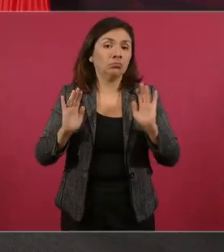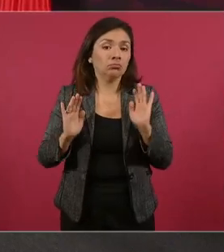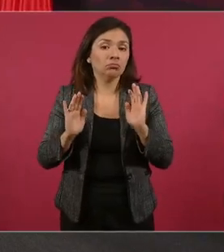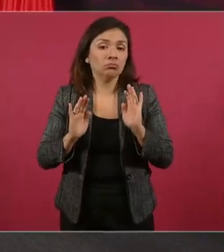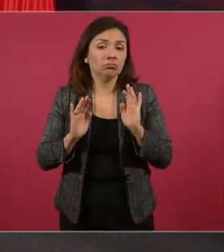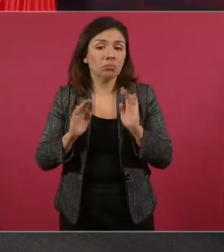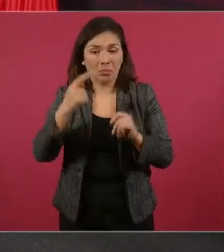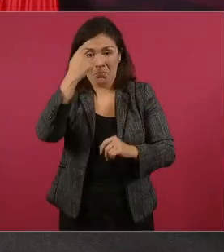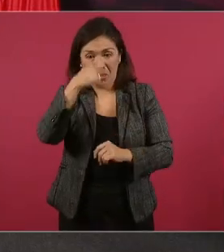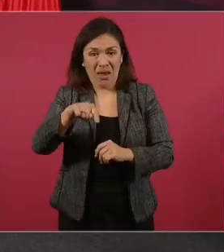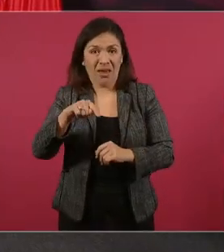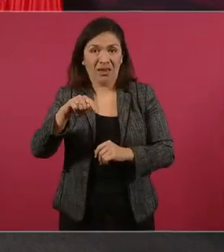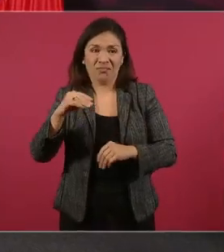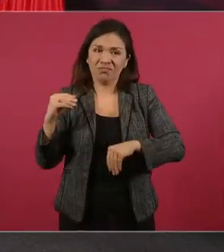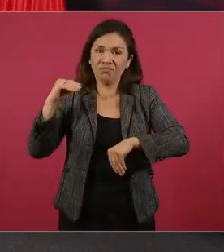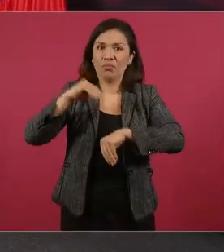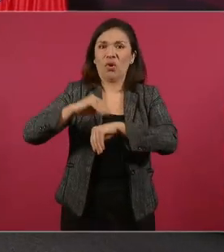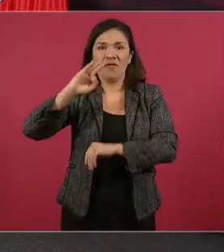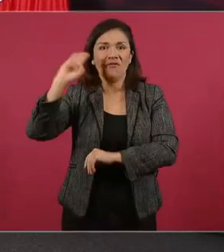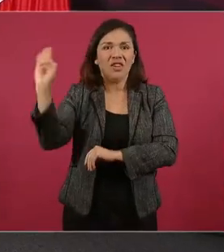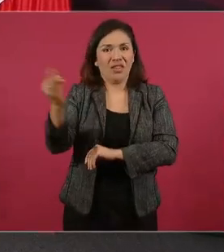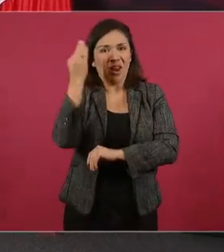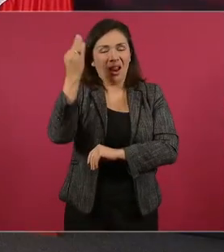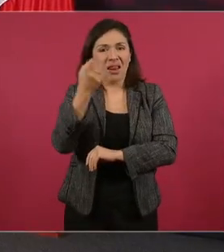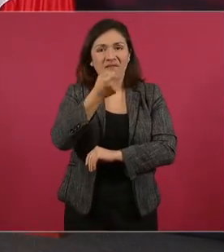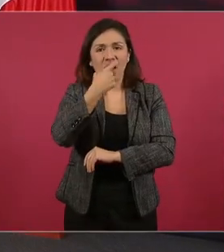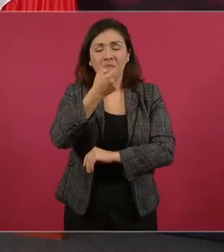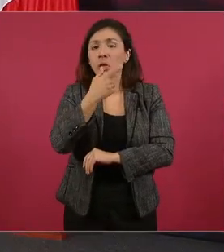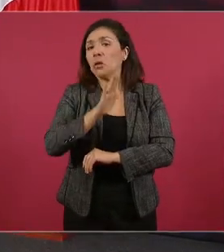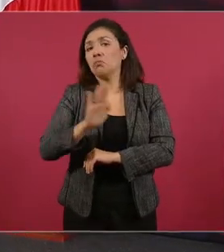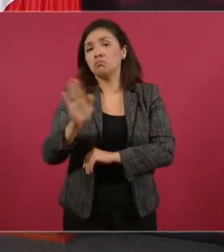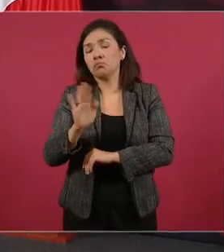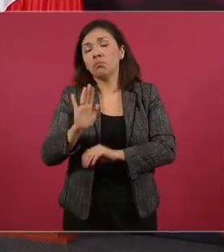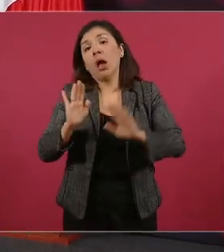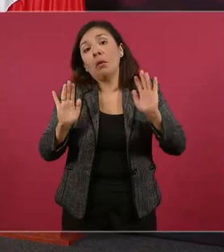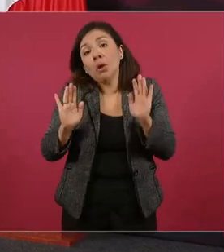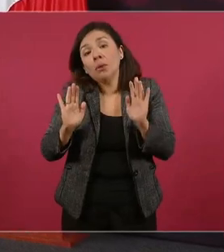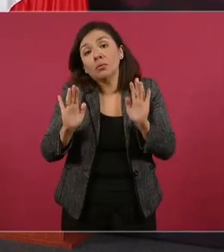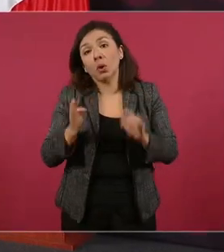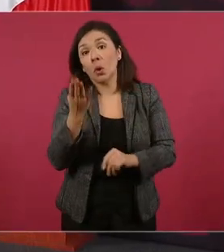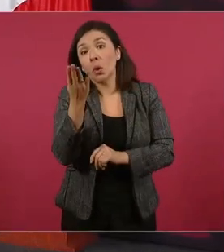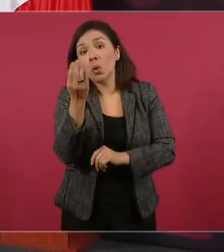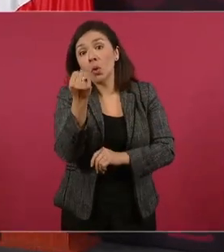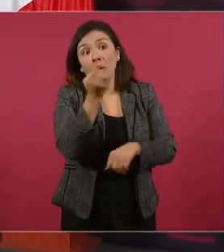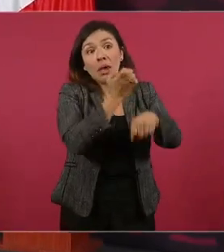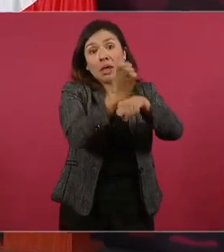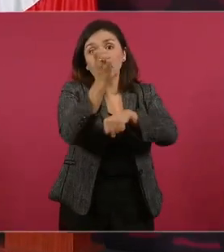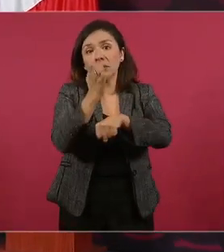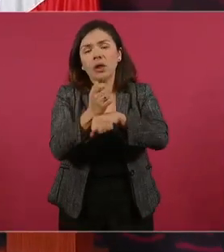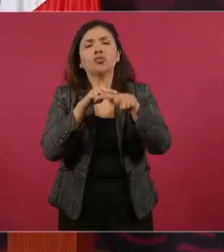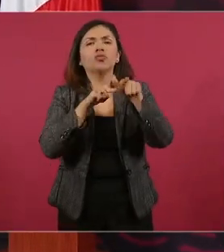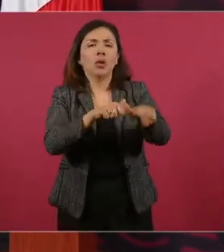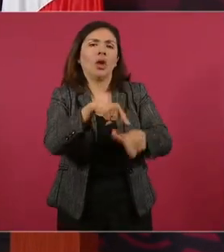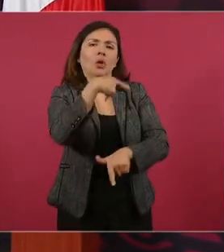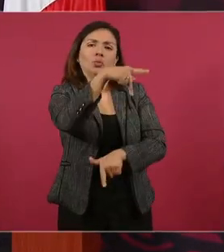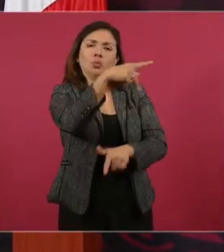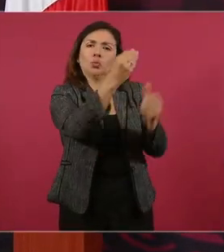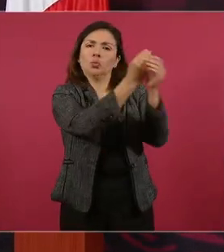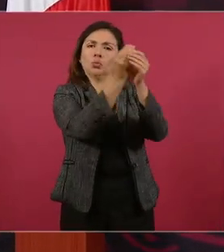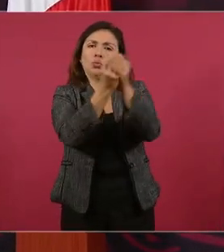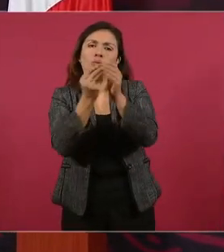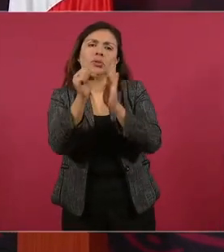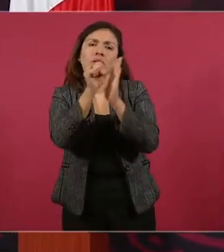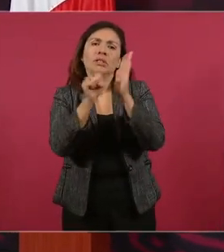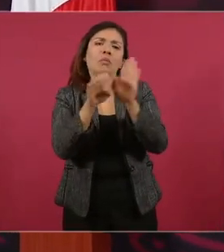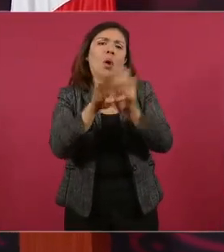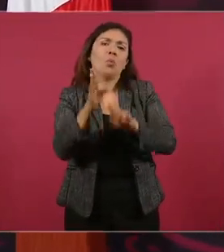en la federalización. En esos casos sigue el sistema anterior,